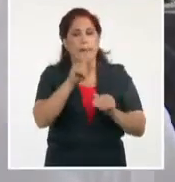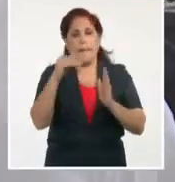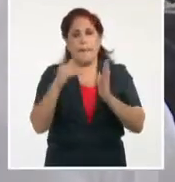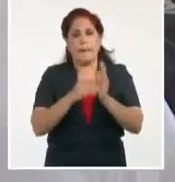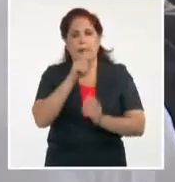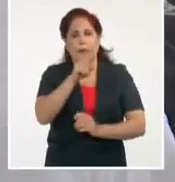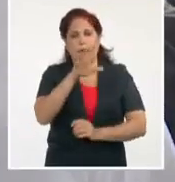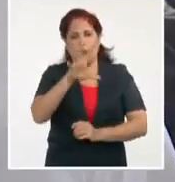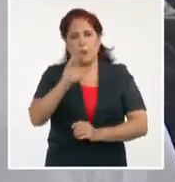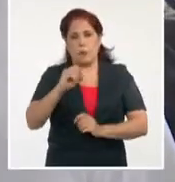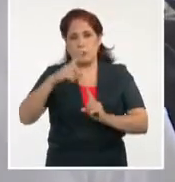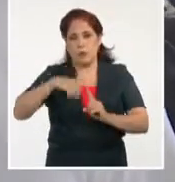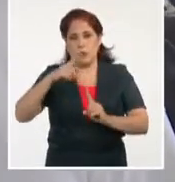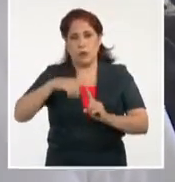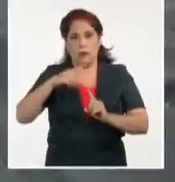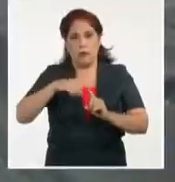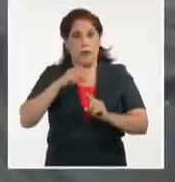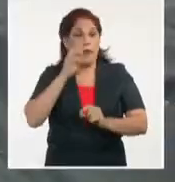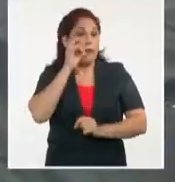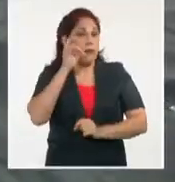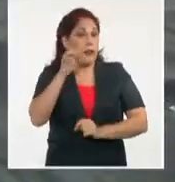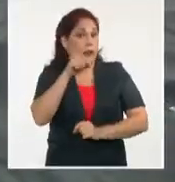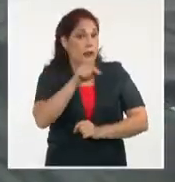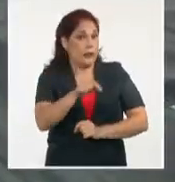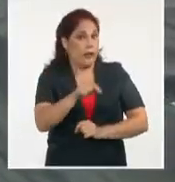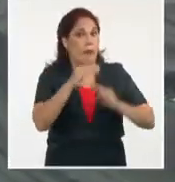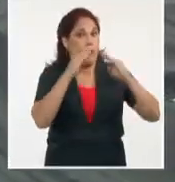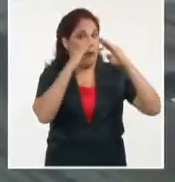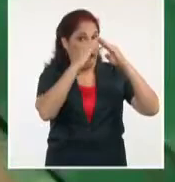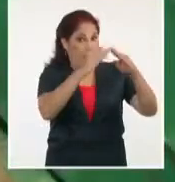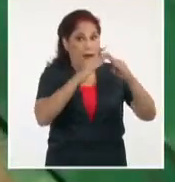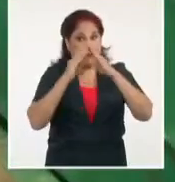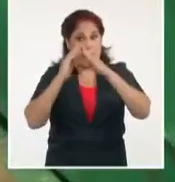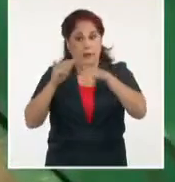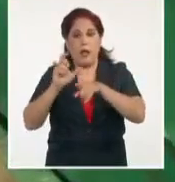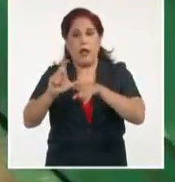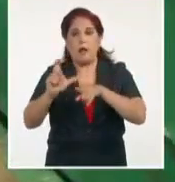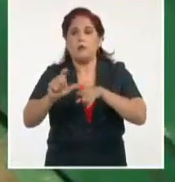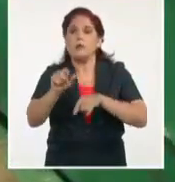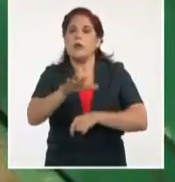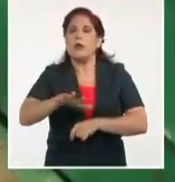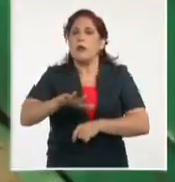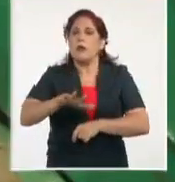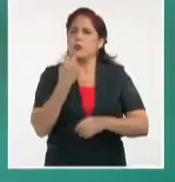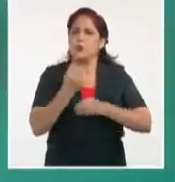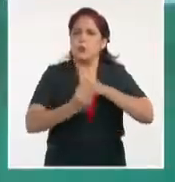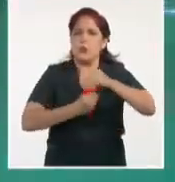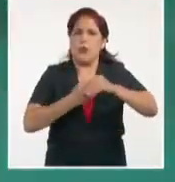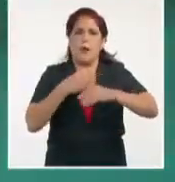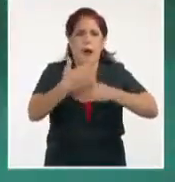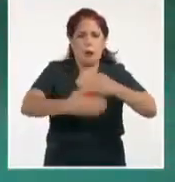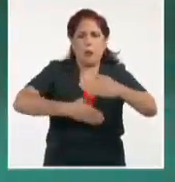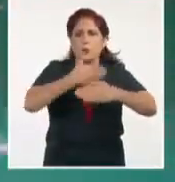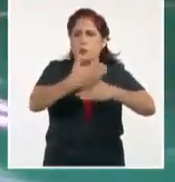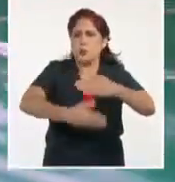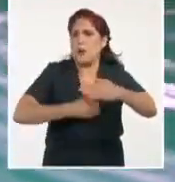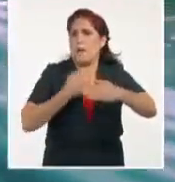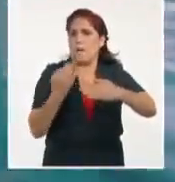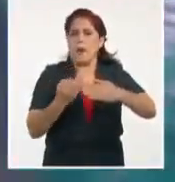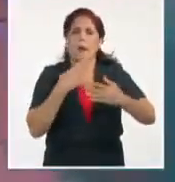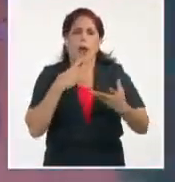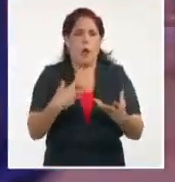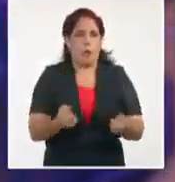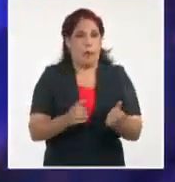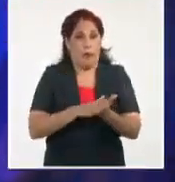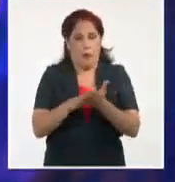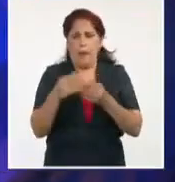1.150 toneladas en las casas de cura de nuestros productores. No hemos tenido que lamentar todavía pérdidas de